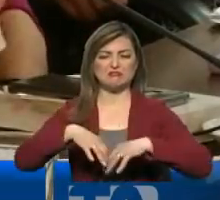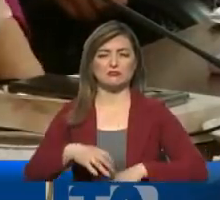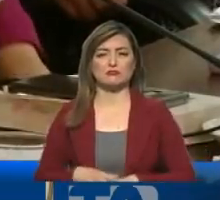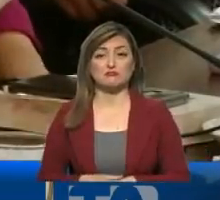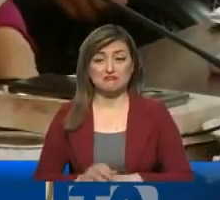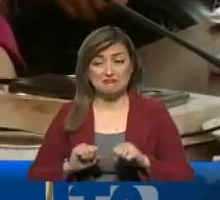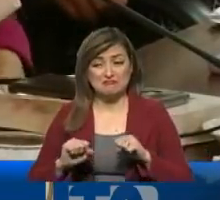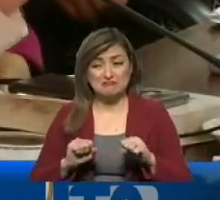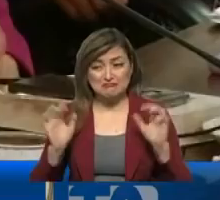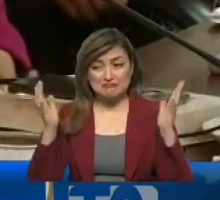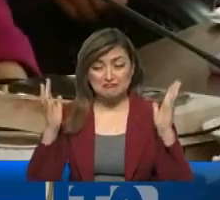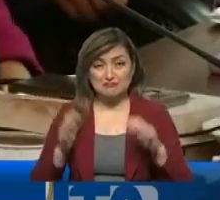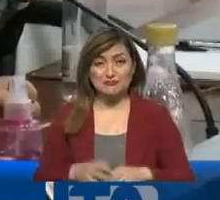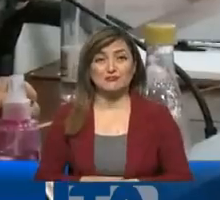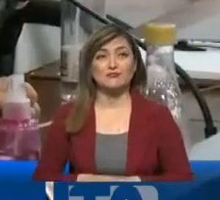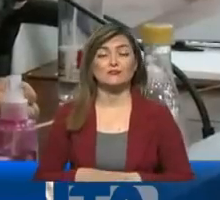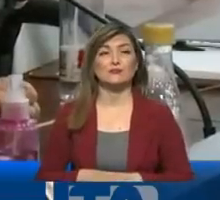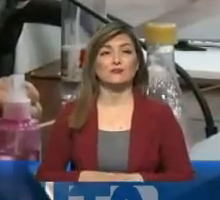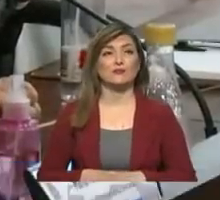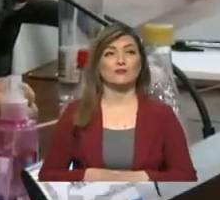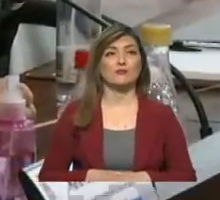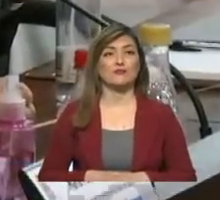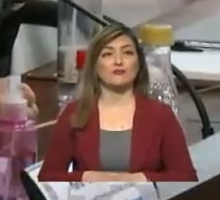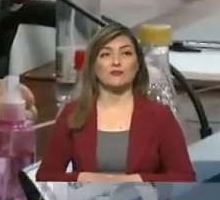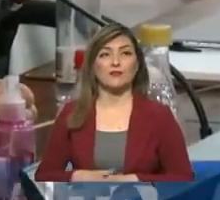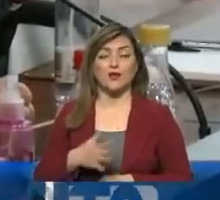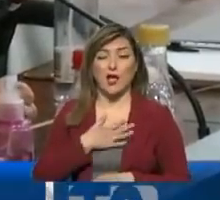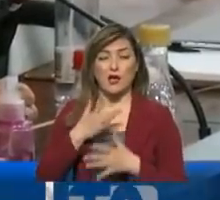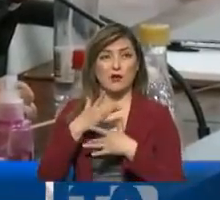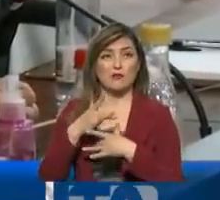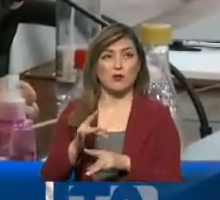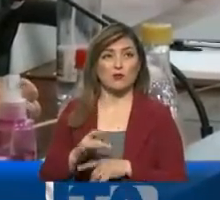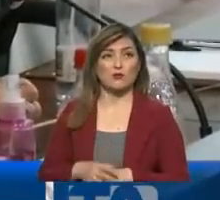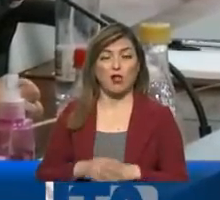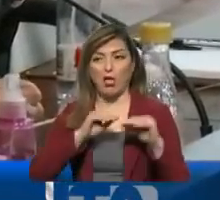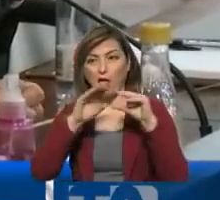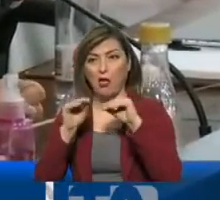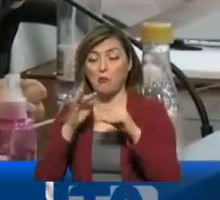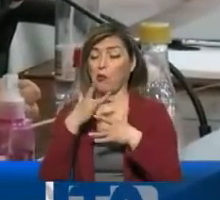No hay gestión, no se ve. Porque a mí no me gusta que nadie me coma cuento.